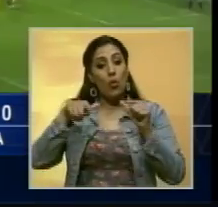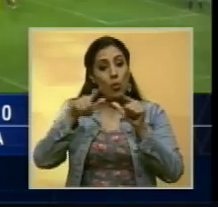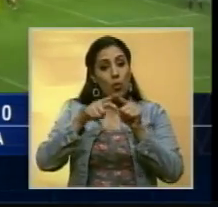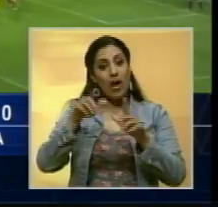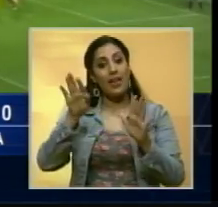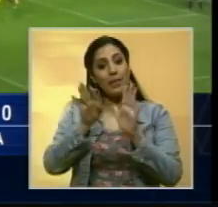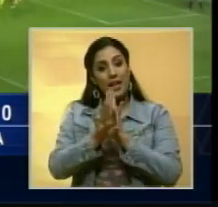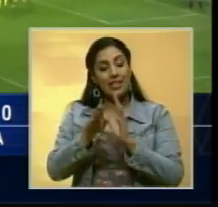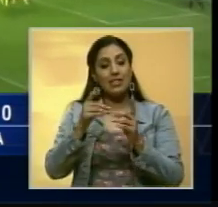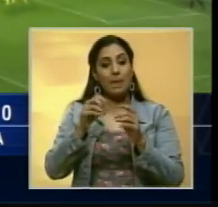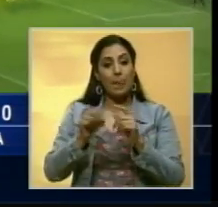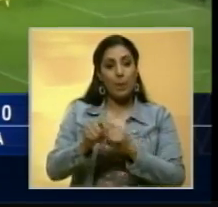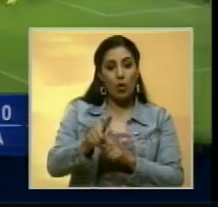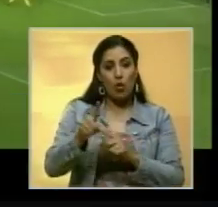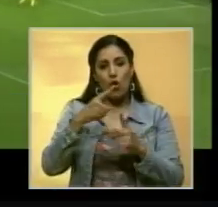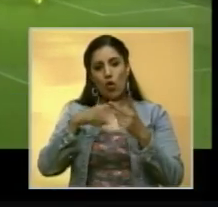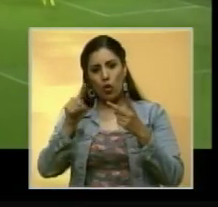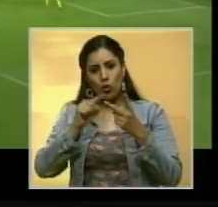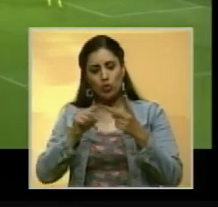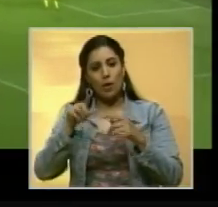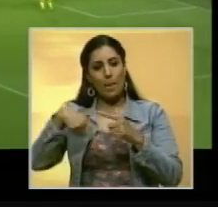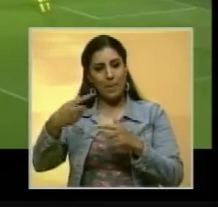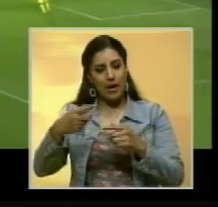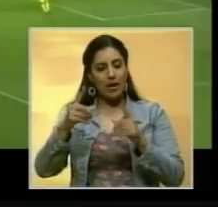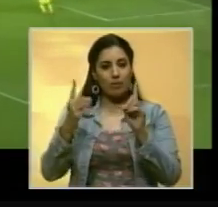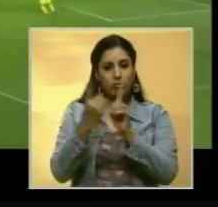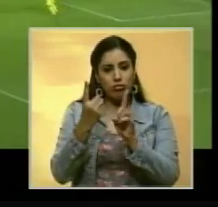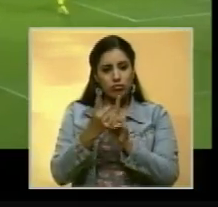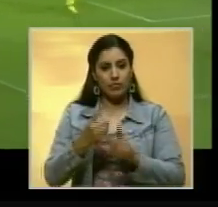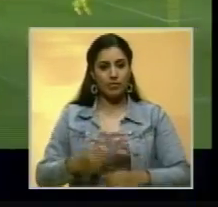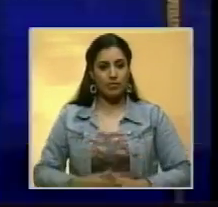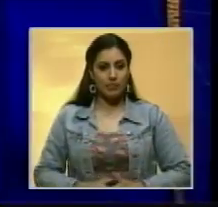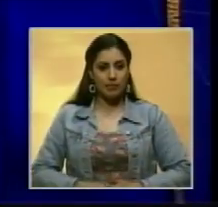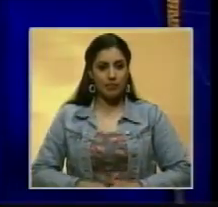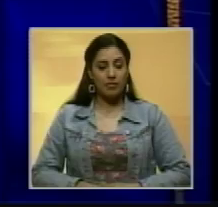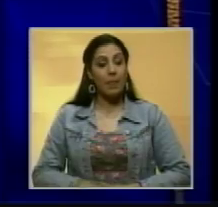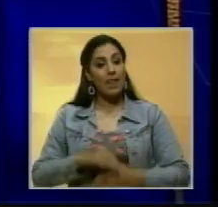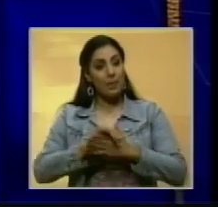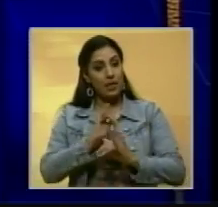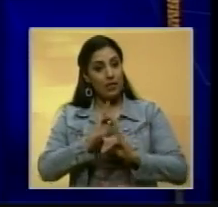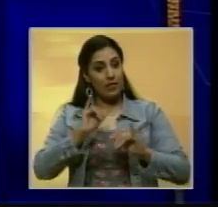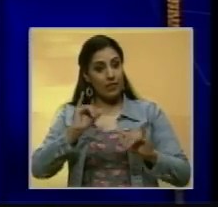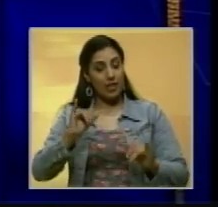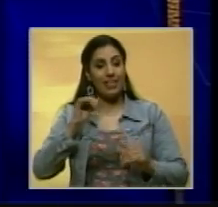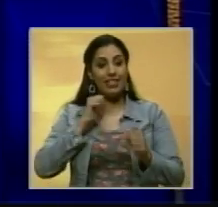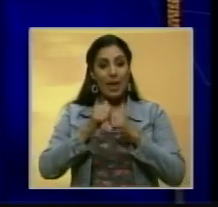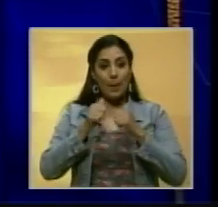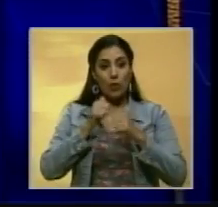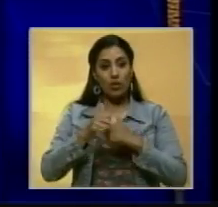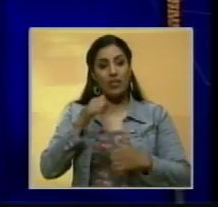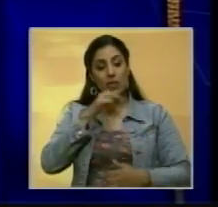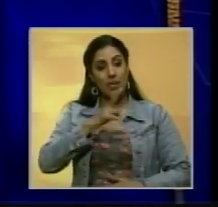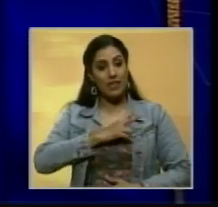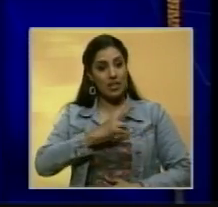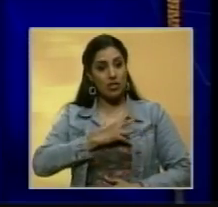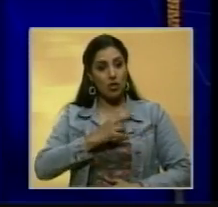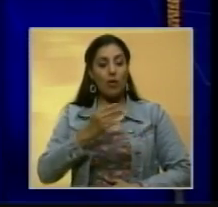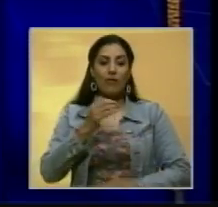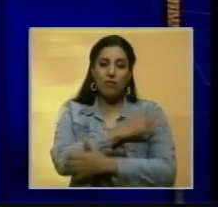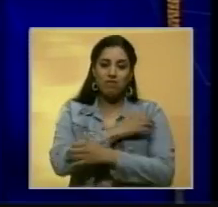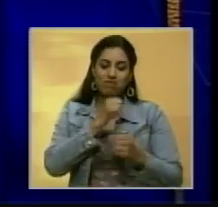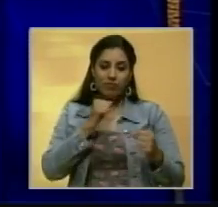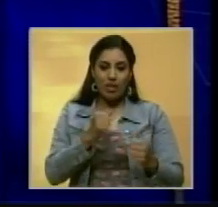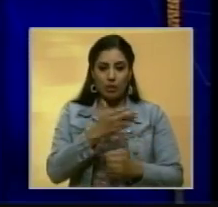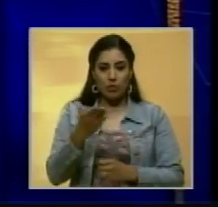City ante Steaua Bucarest y el Dinamo de Zagreb versus Salzburgo. Amigas y amigos, hasta aquí los deportes en su noticiero Venevisión. Un